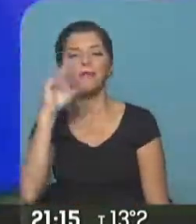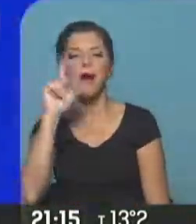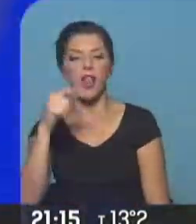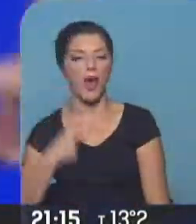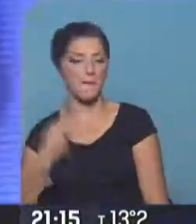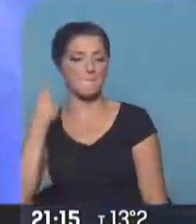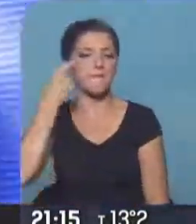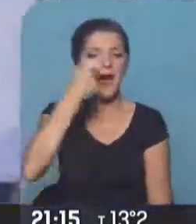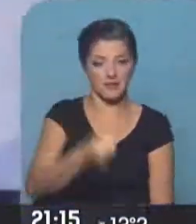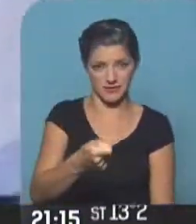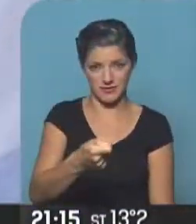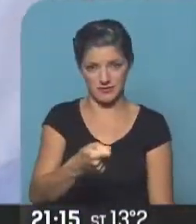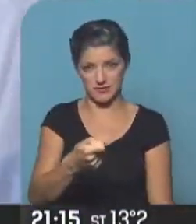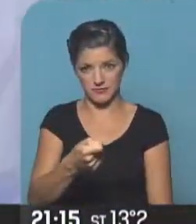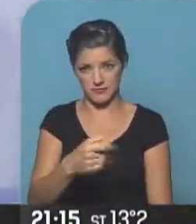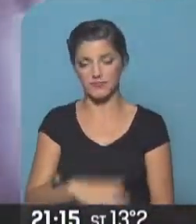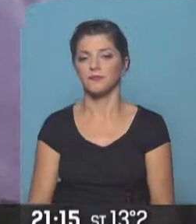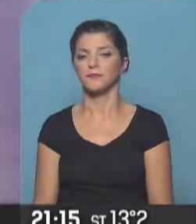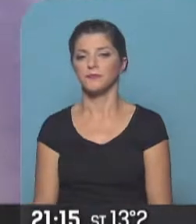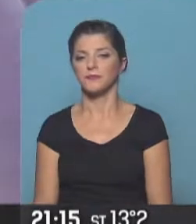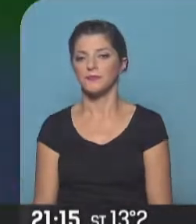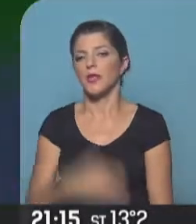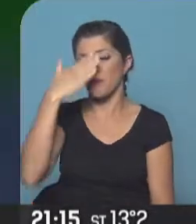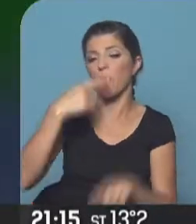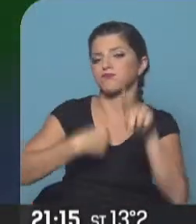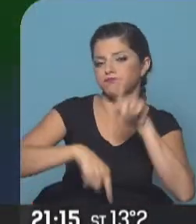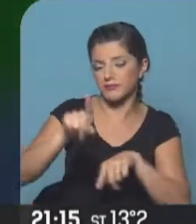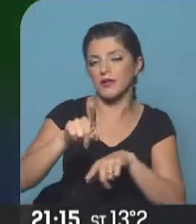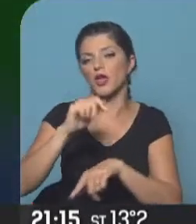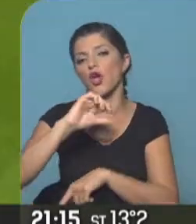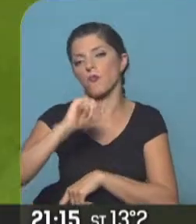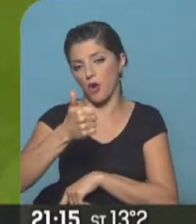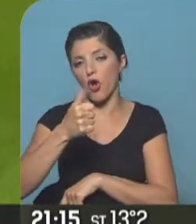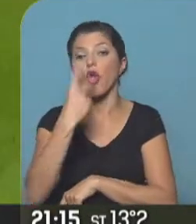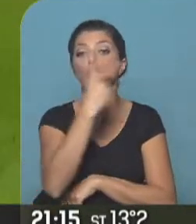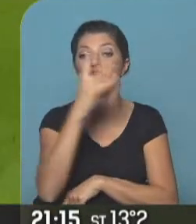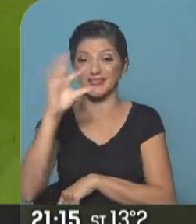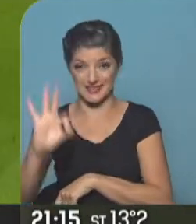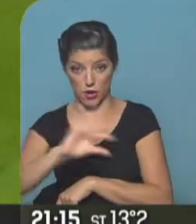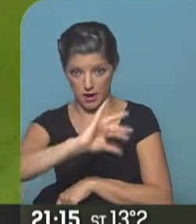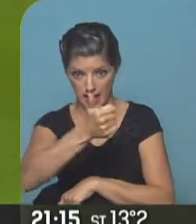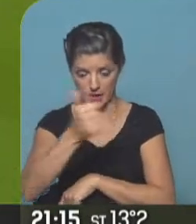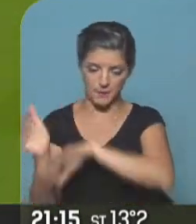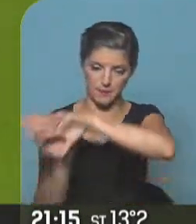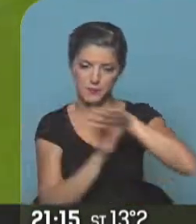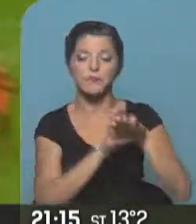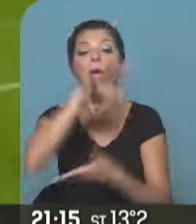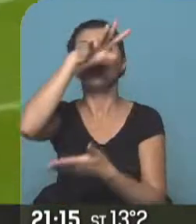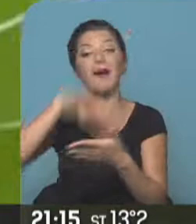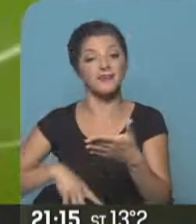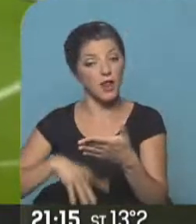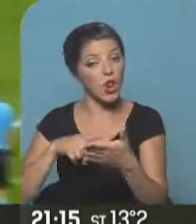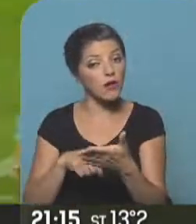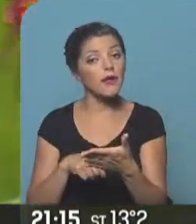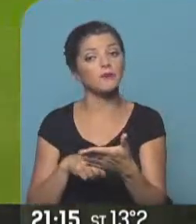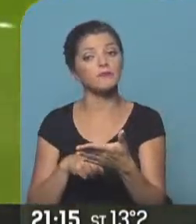rechazar el defensor, Mario Mandzukic la termina metiendo, victoria de la Juve 2-0 al Olympiacos. El Barça marcó tarjeta en